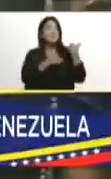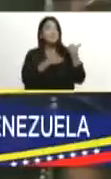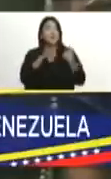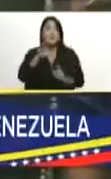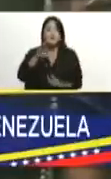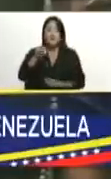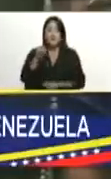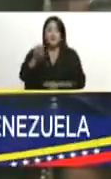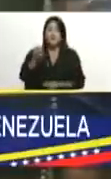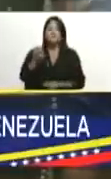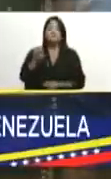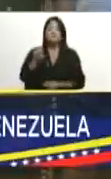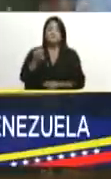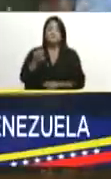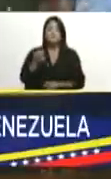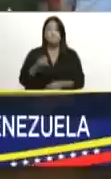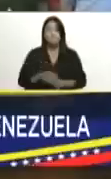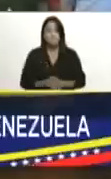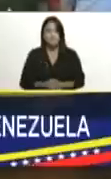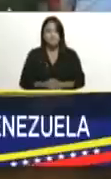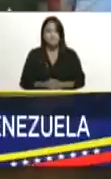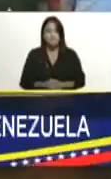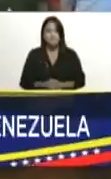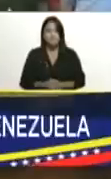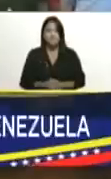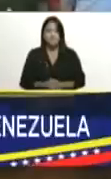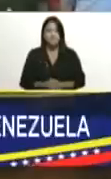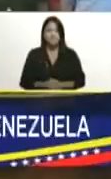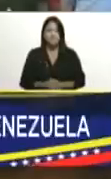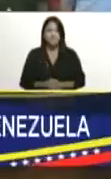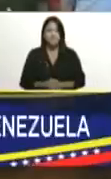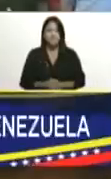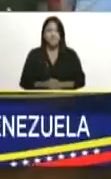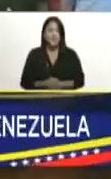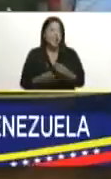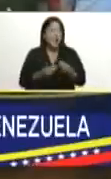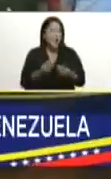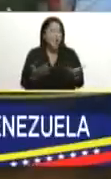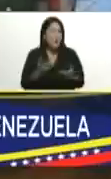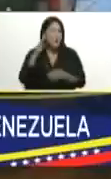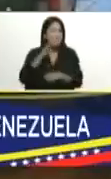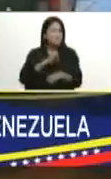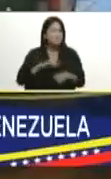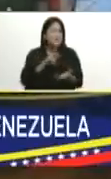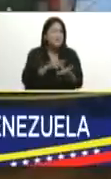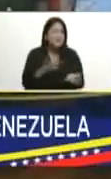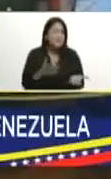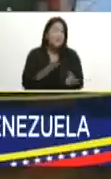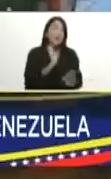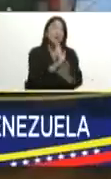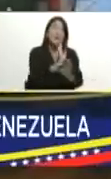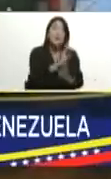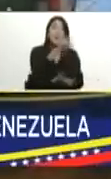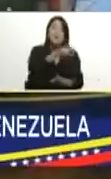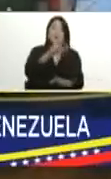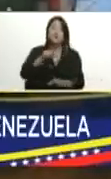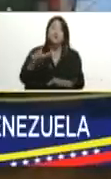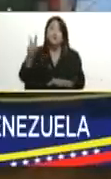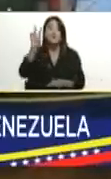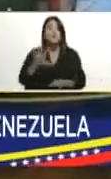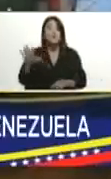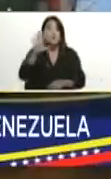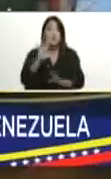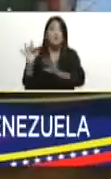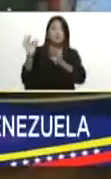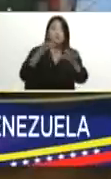Electoral, pero acompaña ese proceso en la seguridad a los ciudadanos y ciudadanas, al pueblo de Venezuela, a